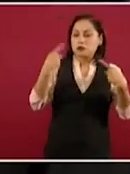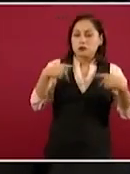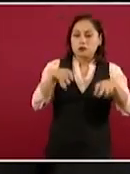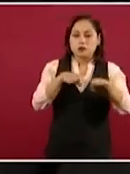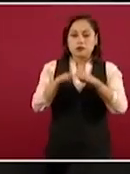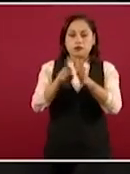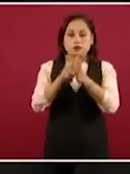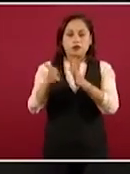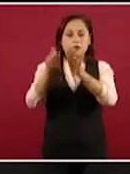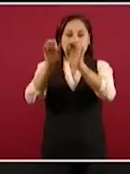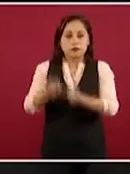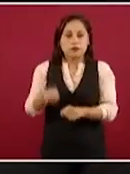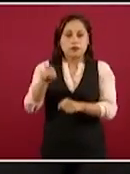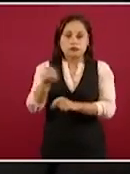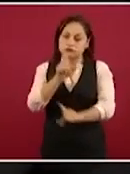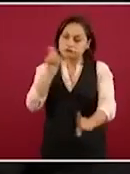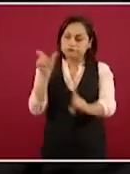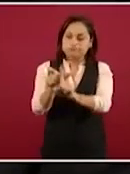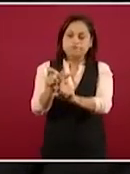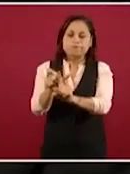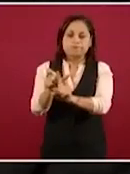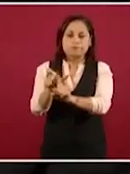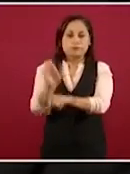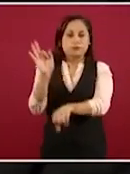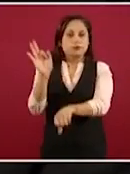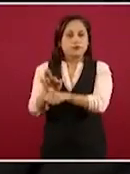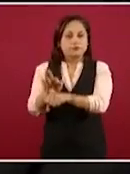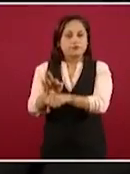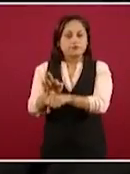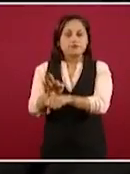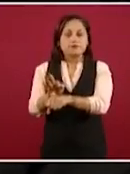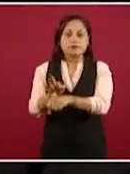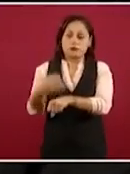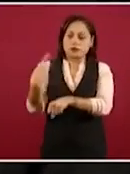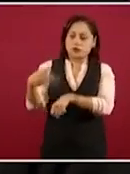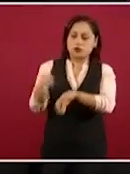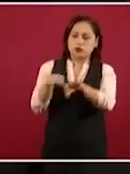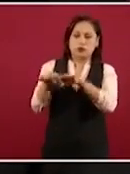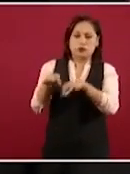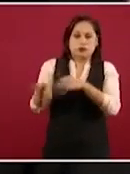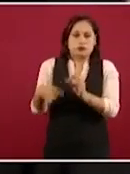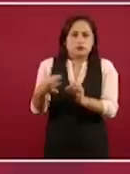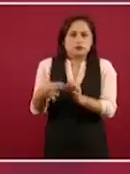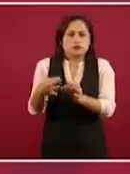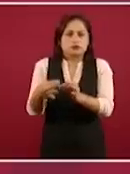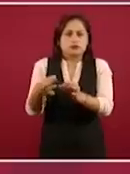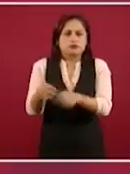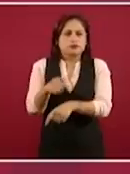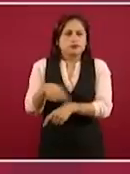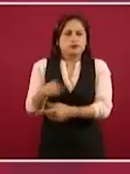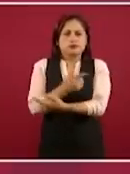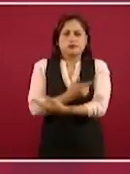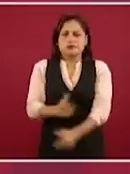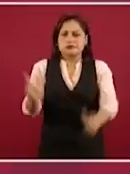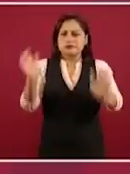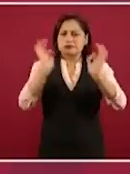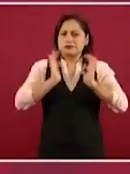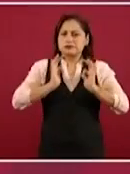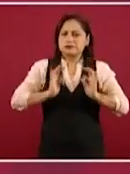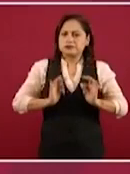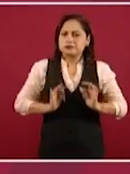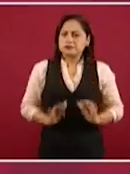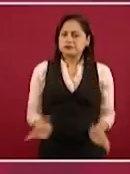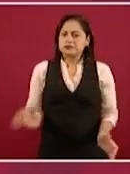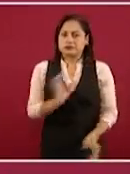protegerlos, que puedan llevar a cabo su trabajo con absoluta libertad,